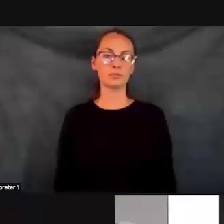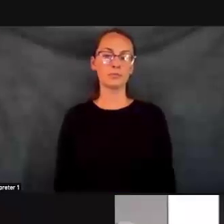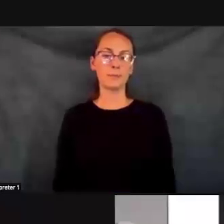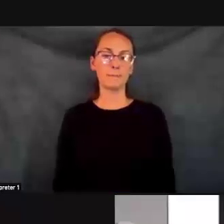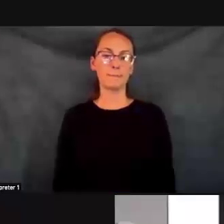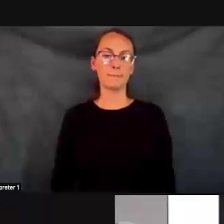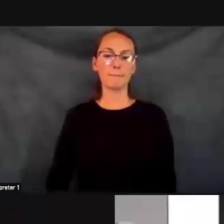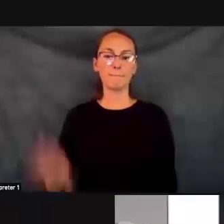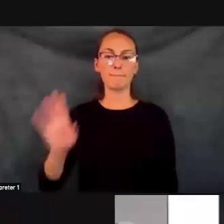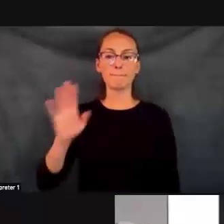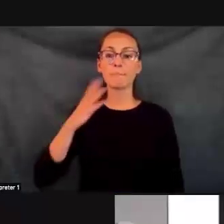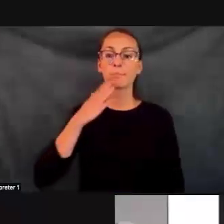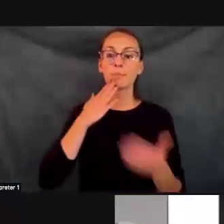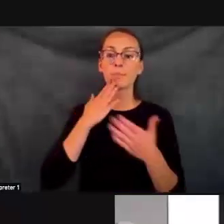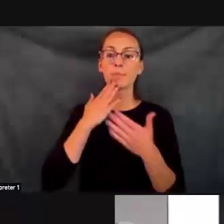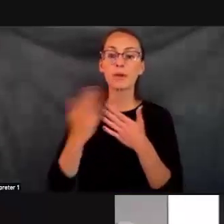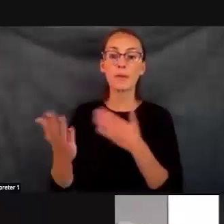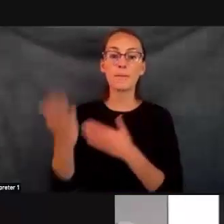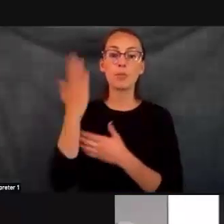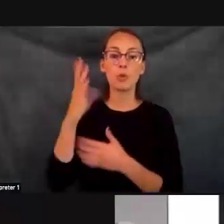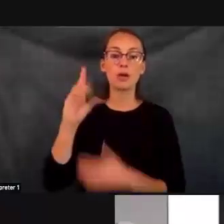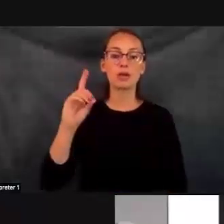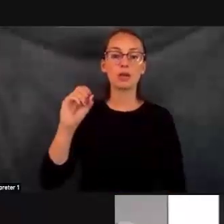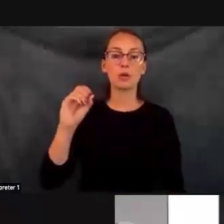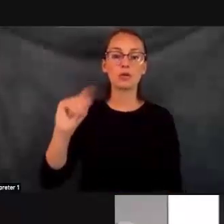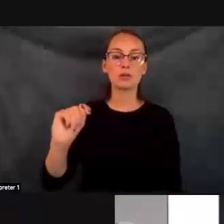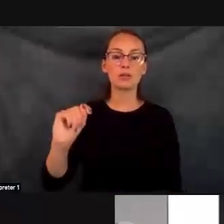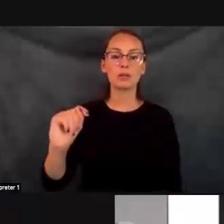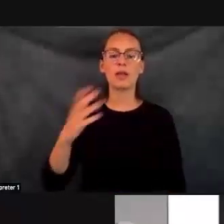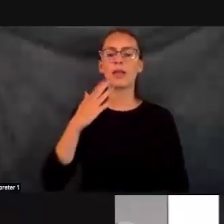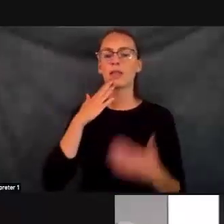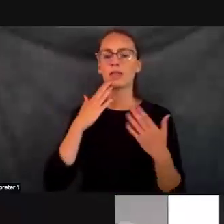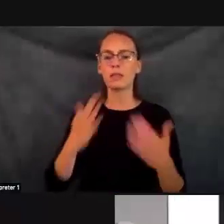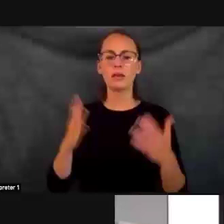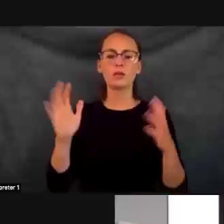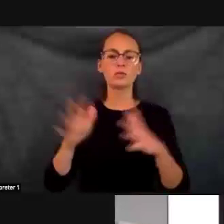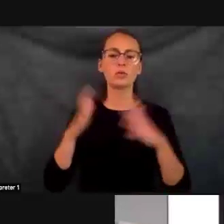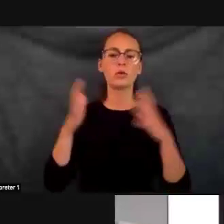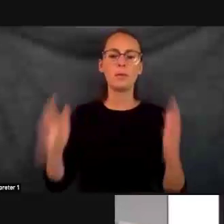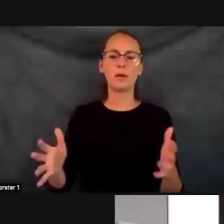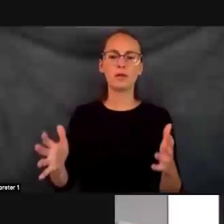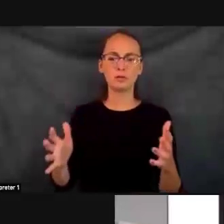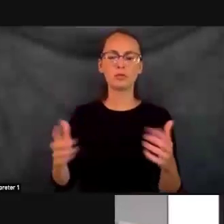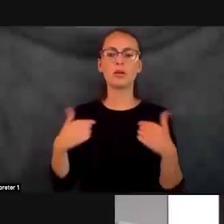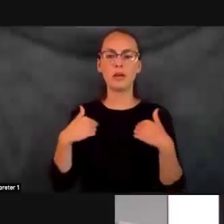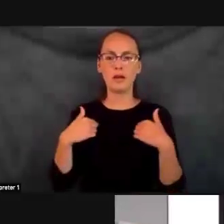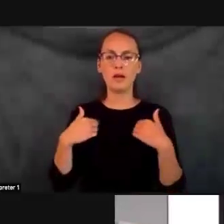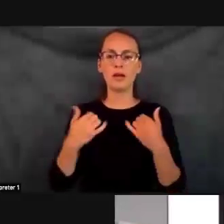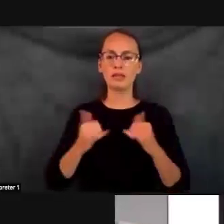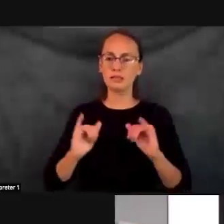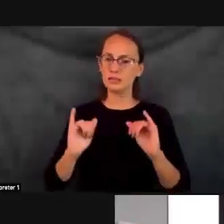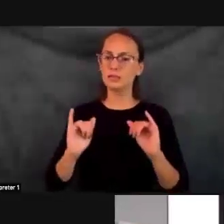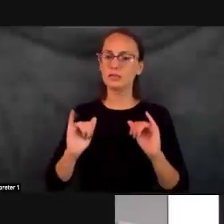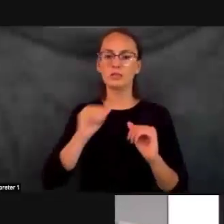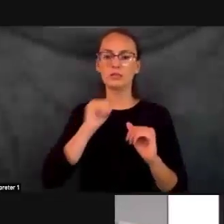Good morning, DOT. Thank you so buenos much. Buenos días, Departamento de Transporte.